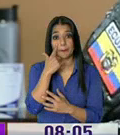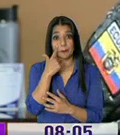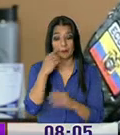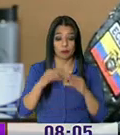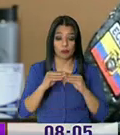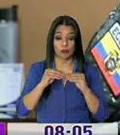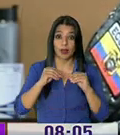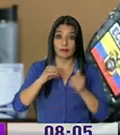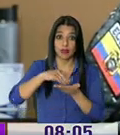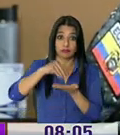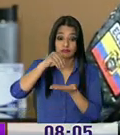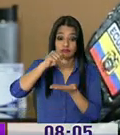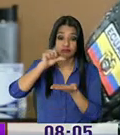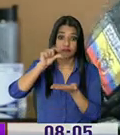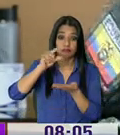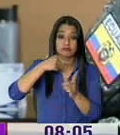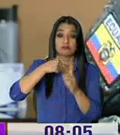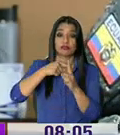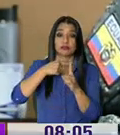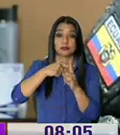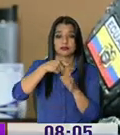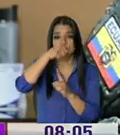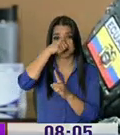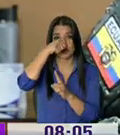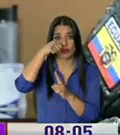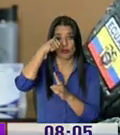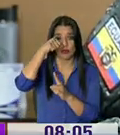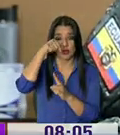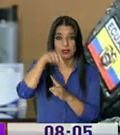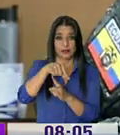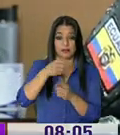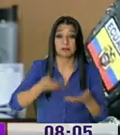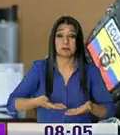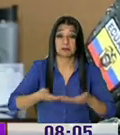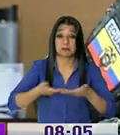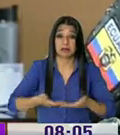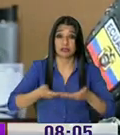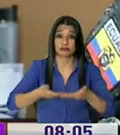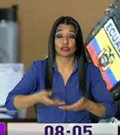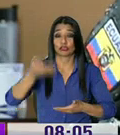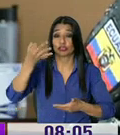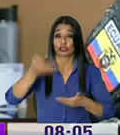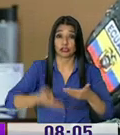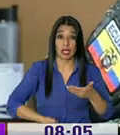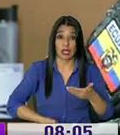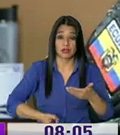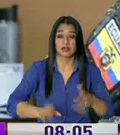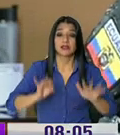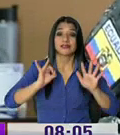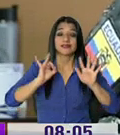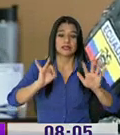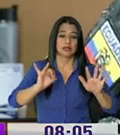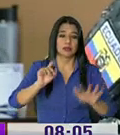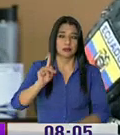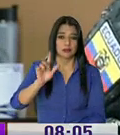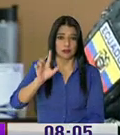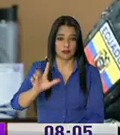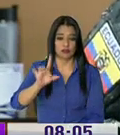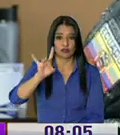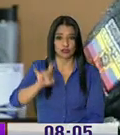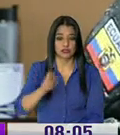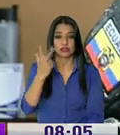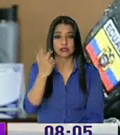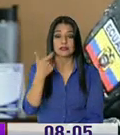dio positivo para cocaína, indicando que el peso total daba para 7 kilos 813